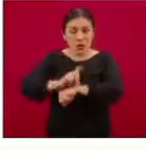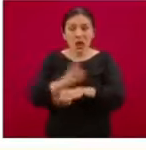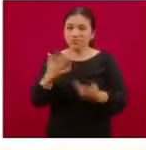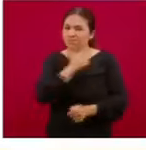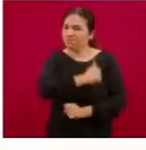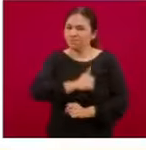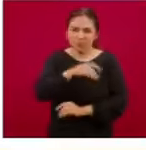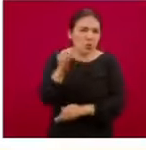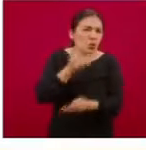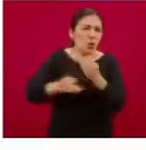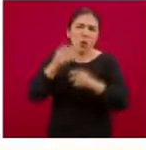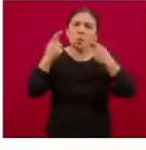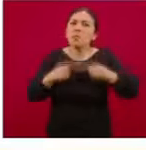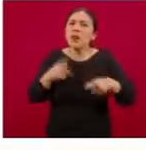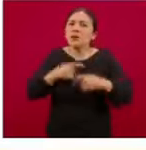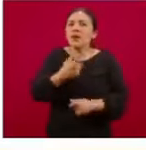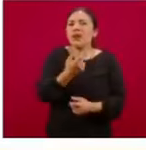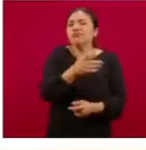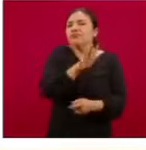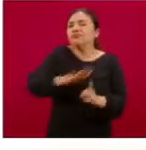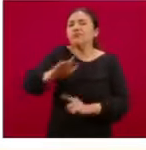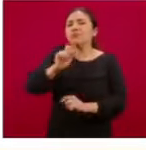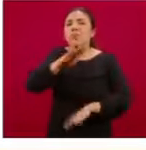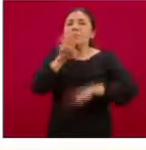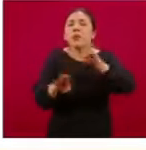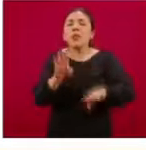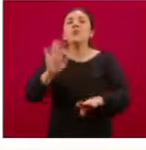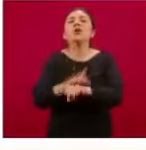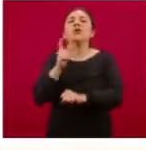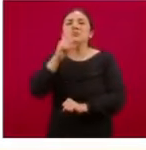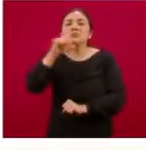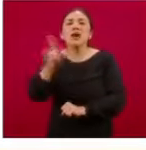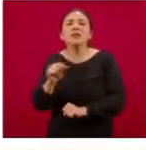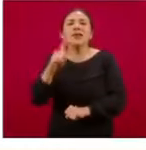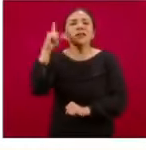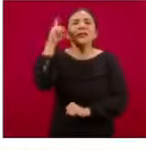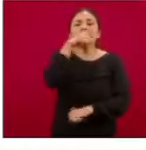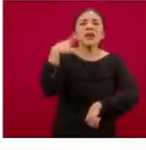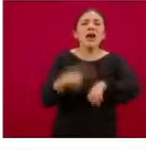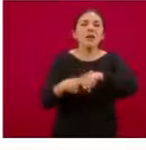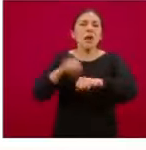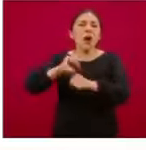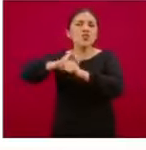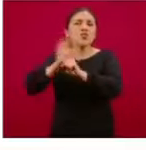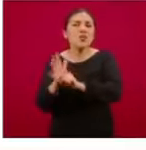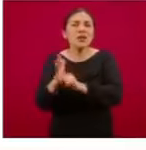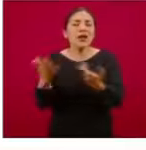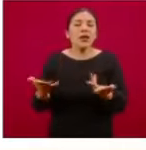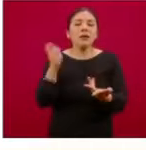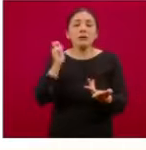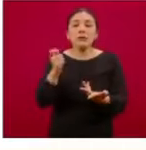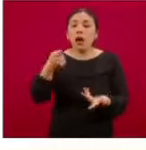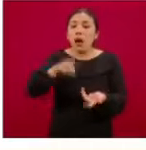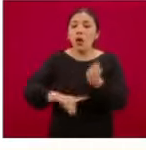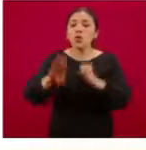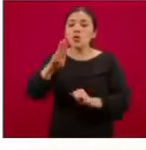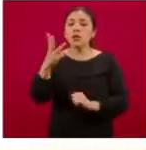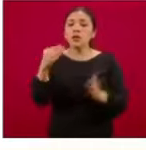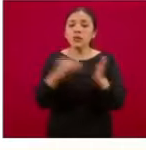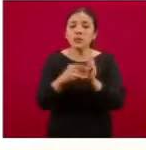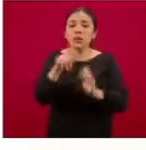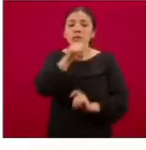lamentables todas ellas, son personas que han perdido la vida a consecuencia de las complicaciones de la enfermedad. Son